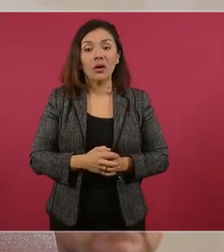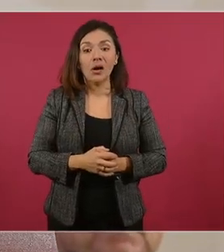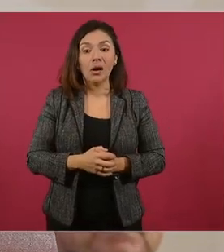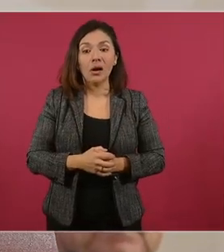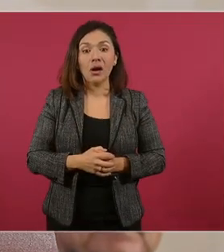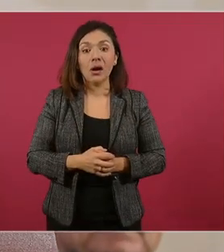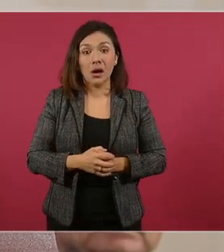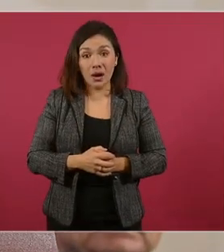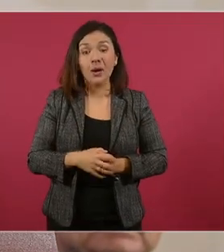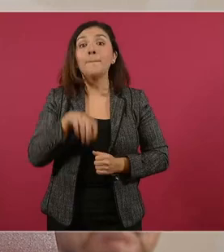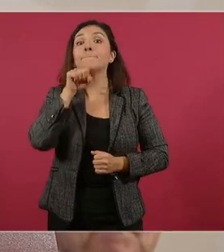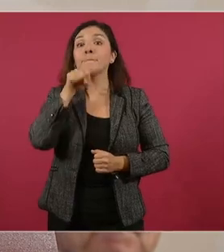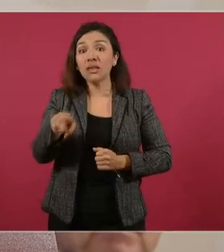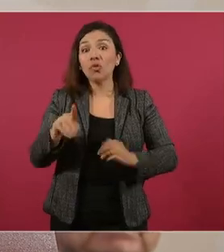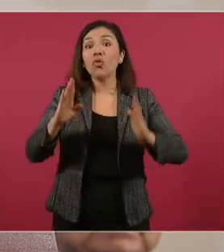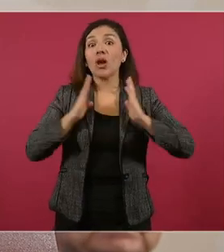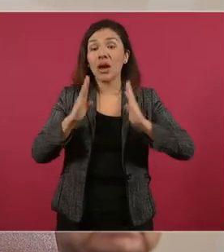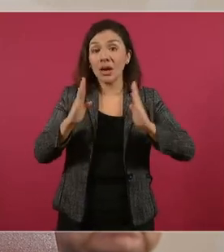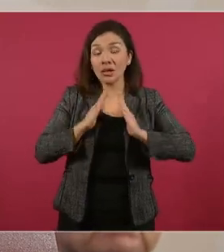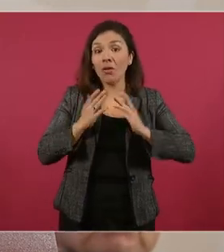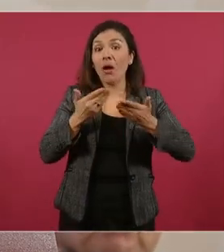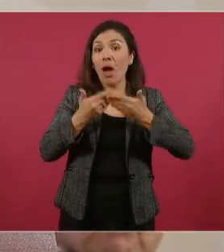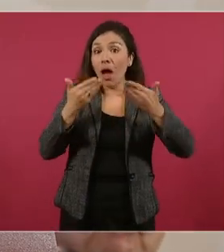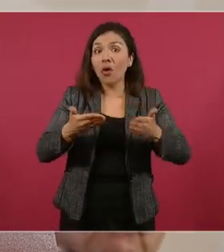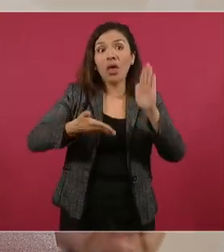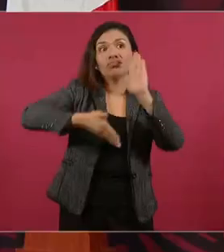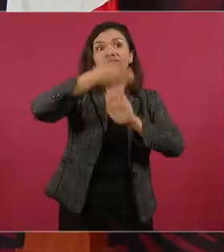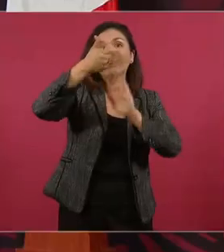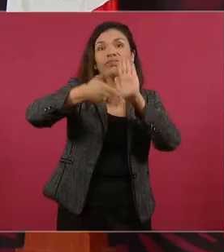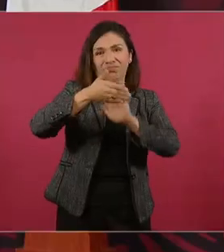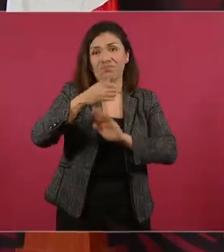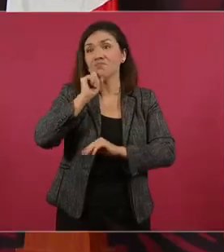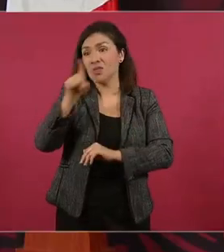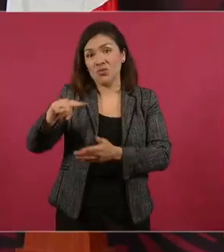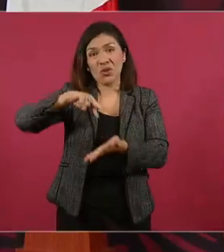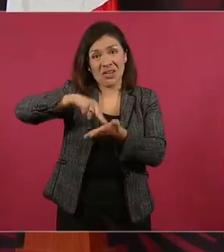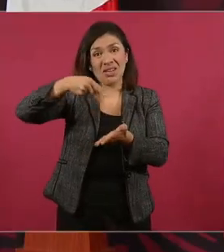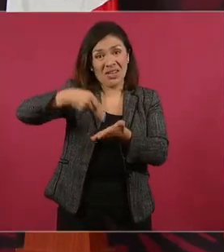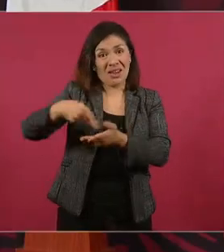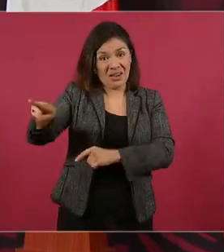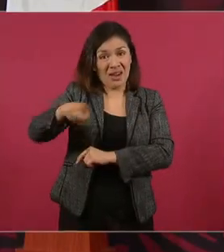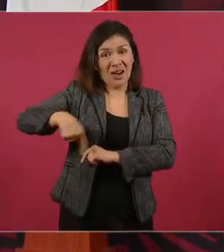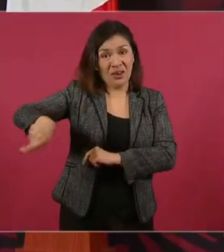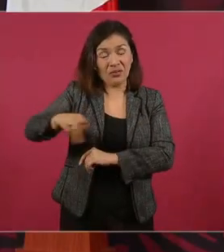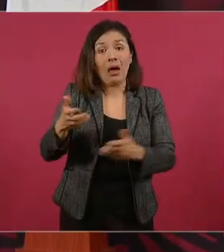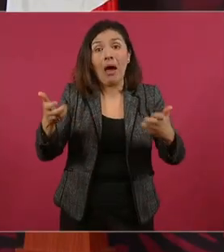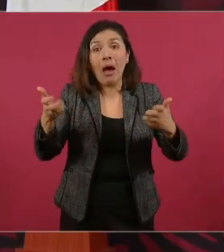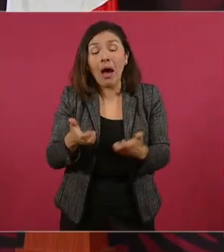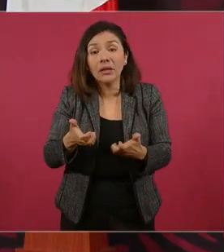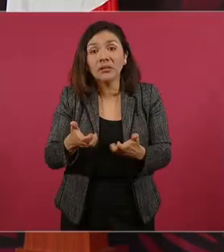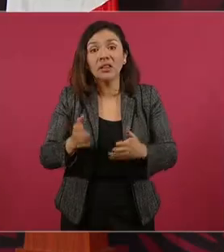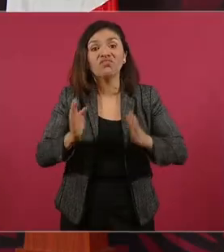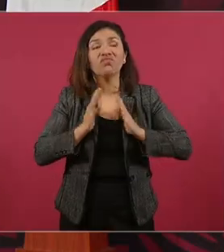Y el ejército también está construyendo, los ingenieros militares,